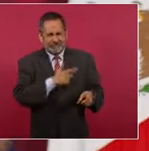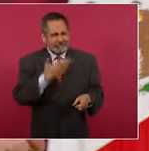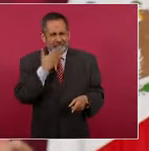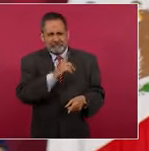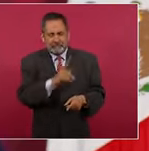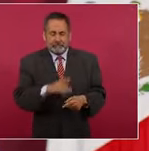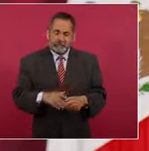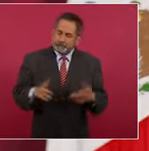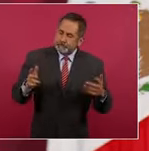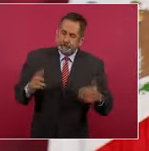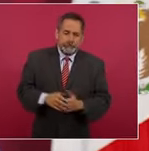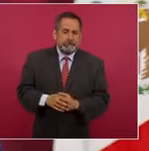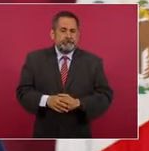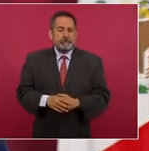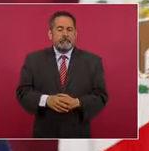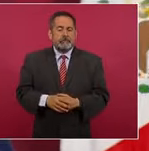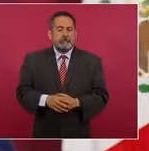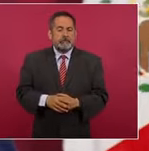bueno,